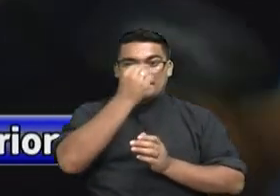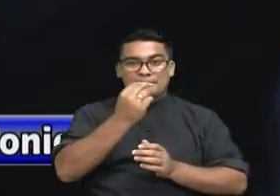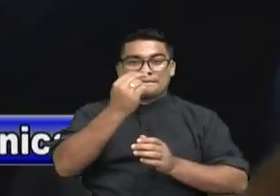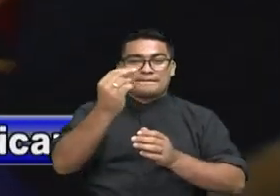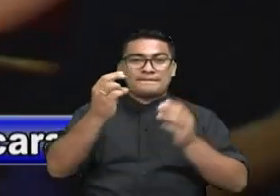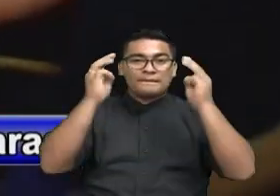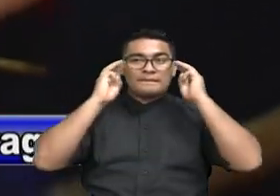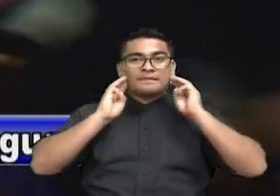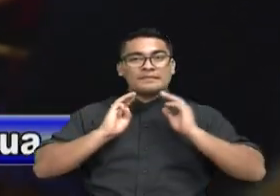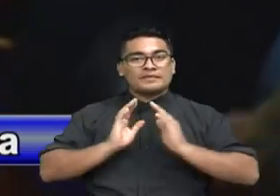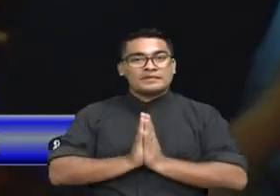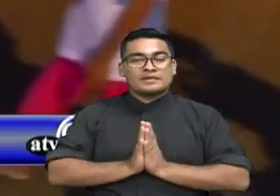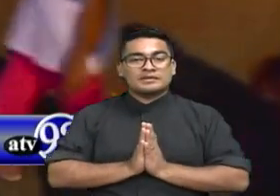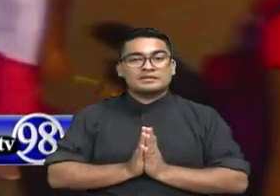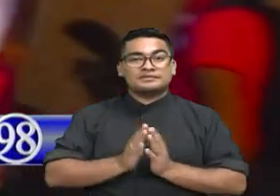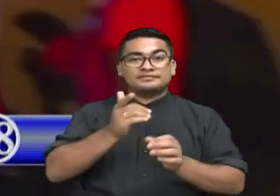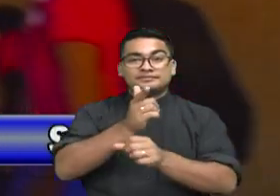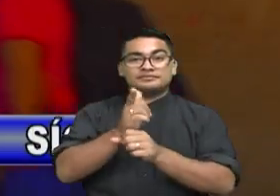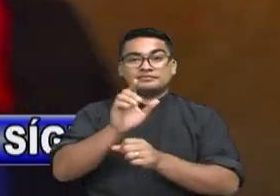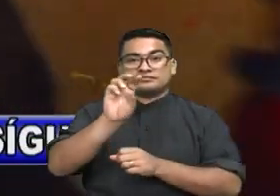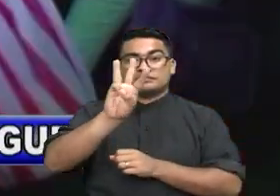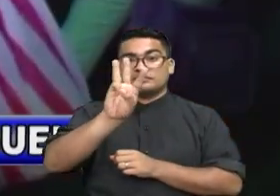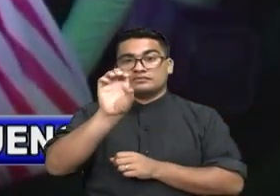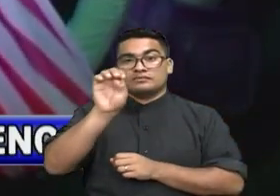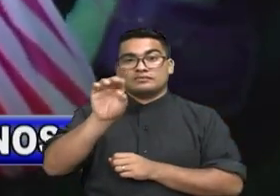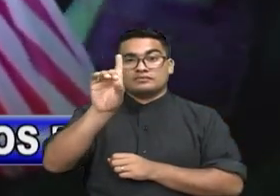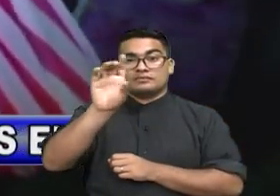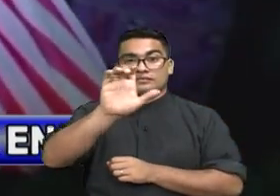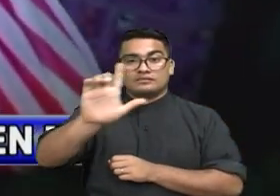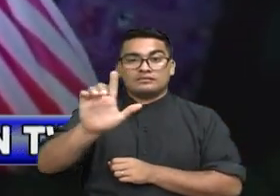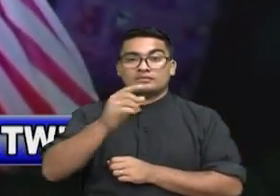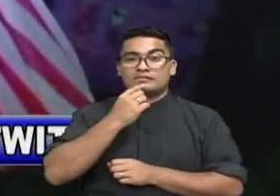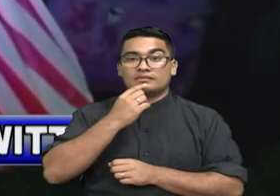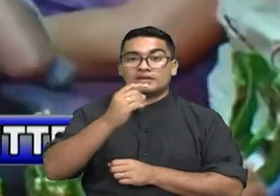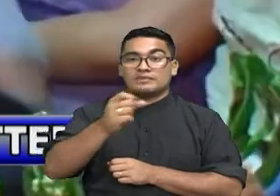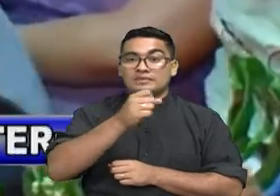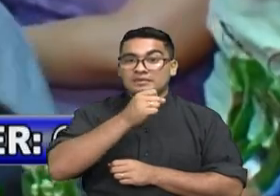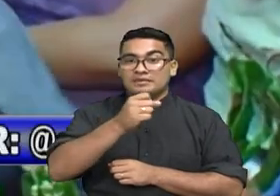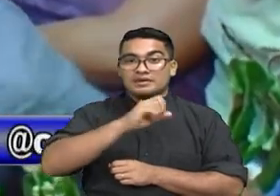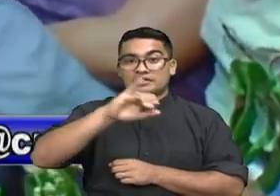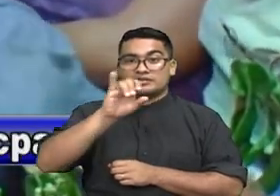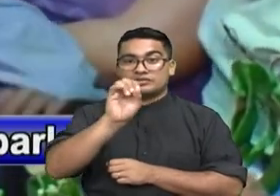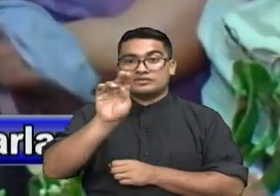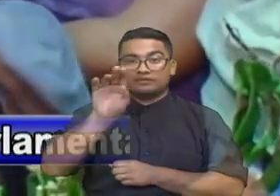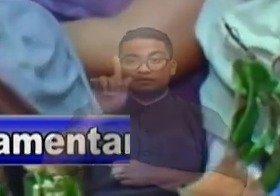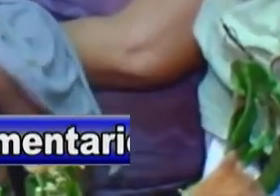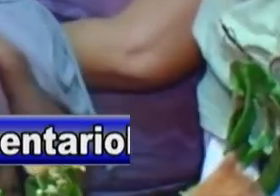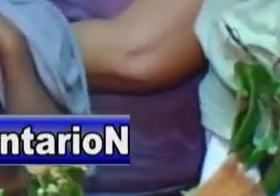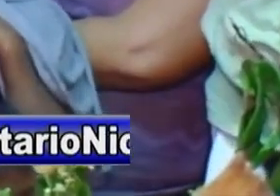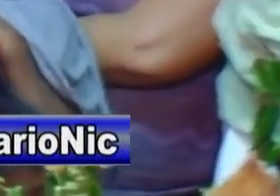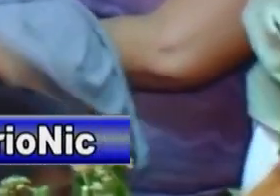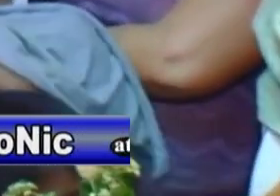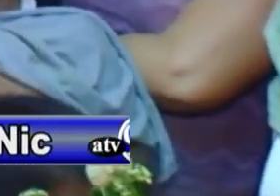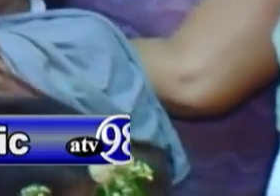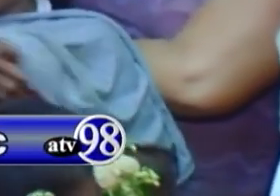Concepción de María. Con cámara de Wendell Noguera, informó para el canal parlamentario Jonathan Castro.